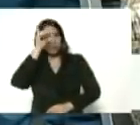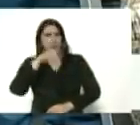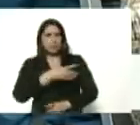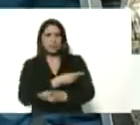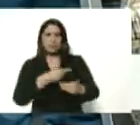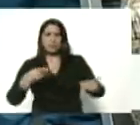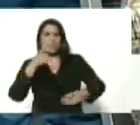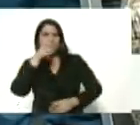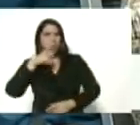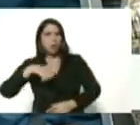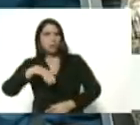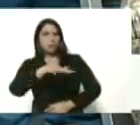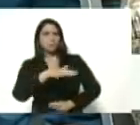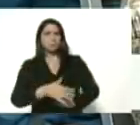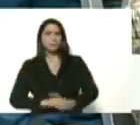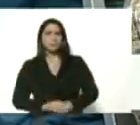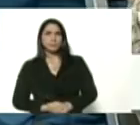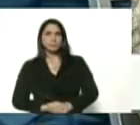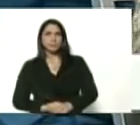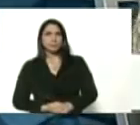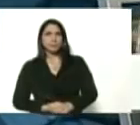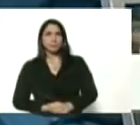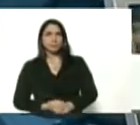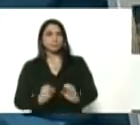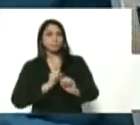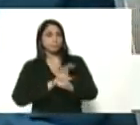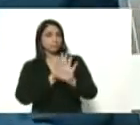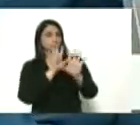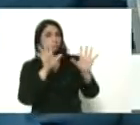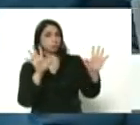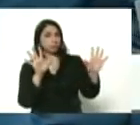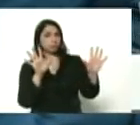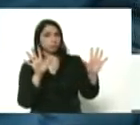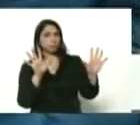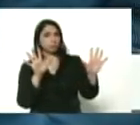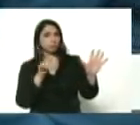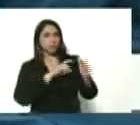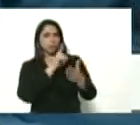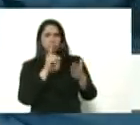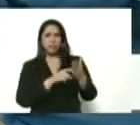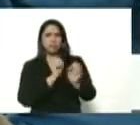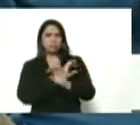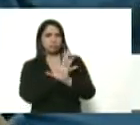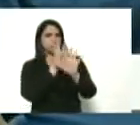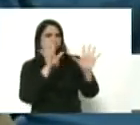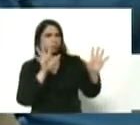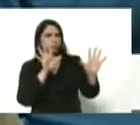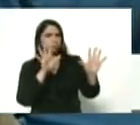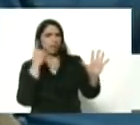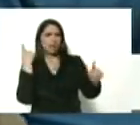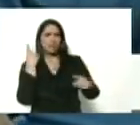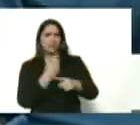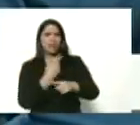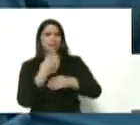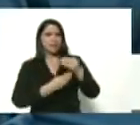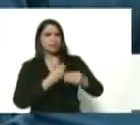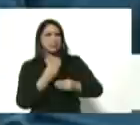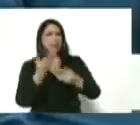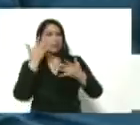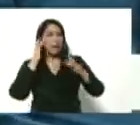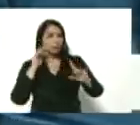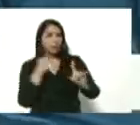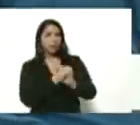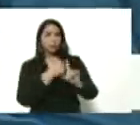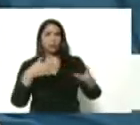de un pueblo que está muy claro, totalmente claro, de lo que debe hacer en caso de una agresión contra el